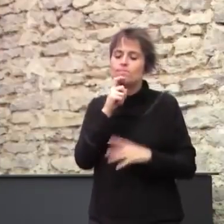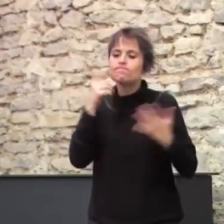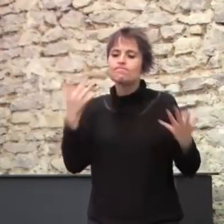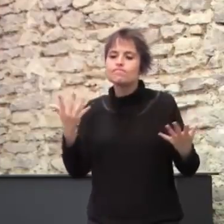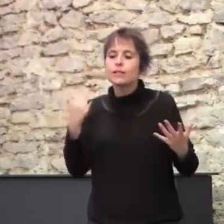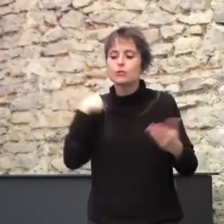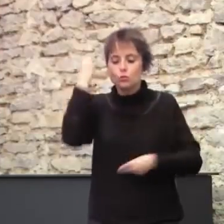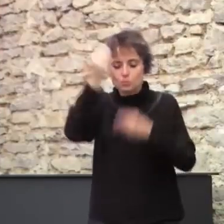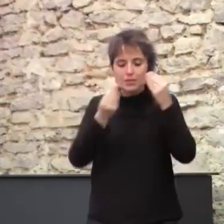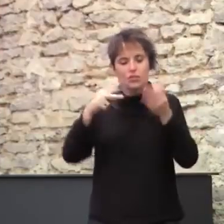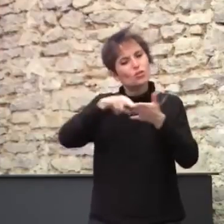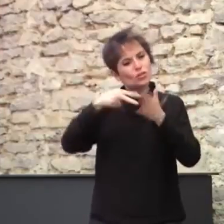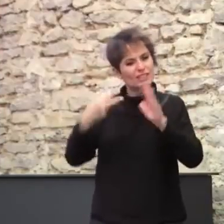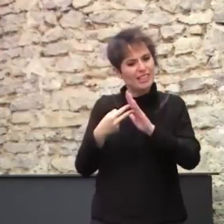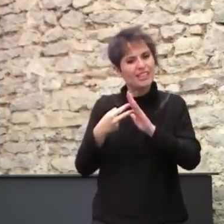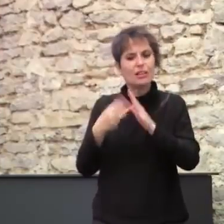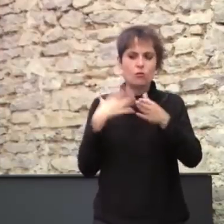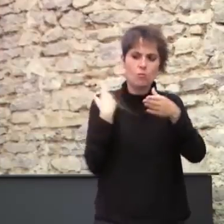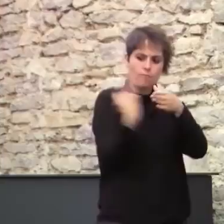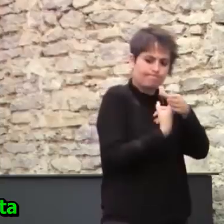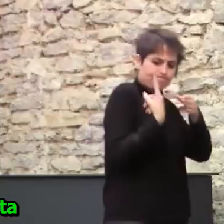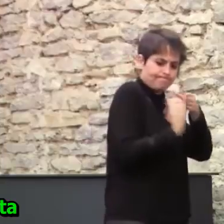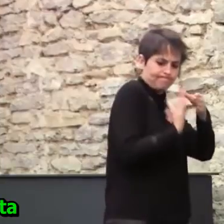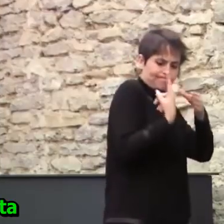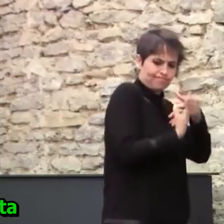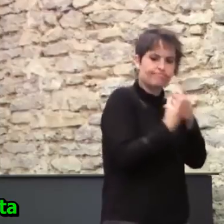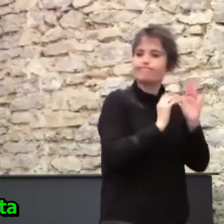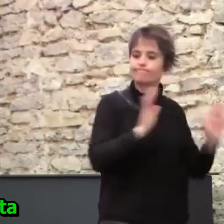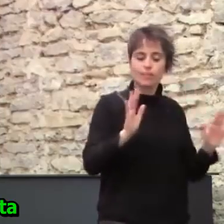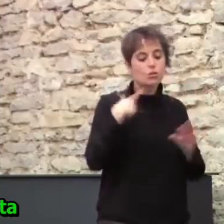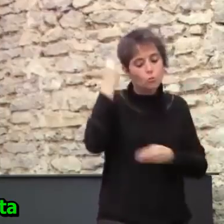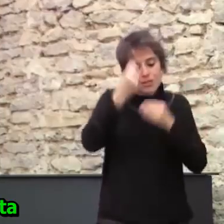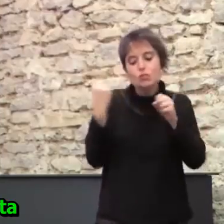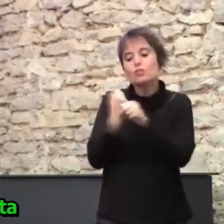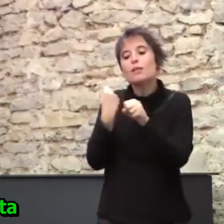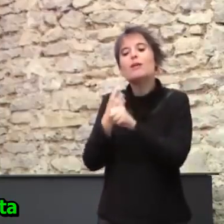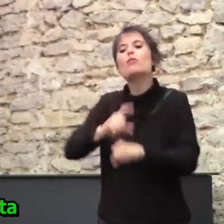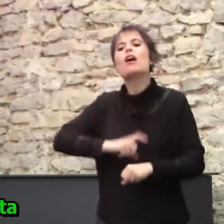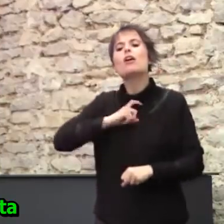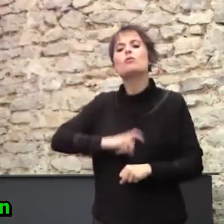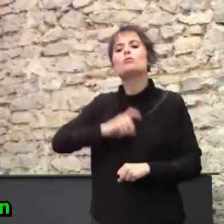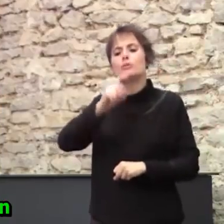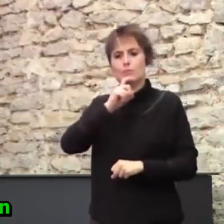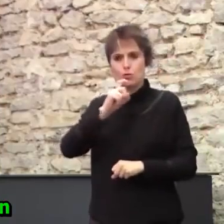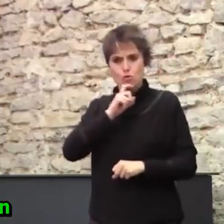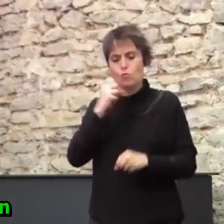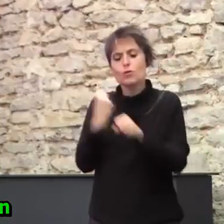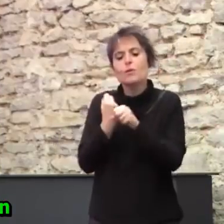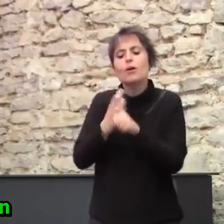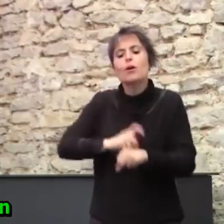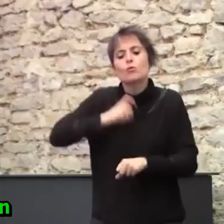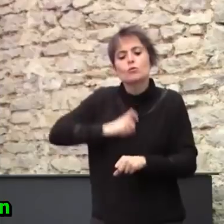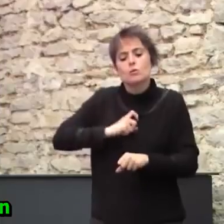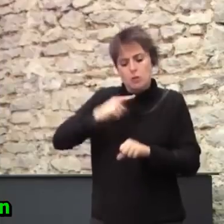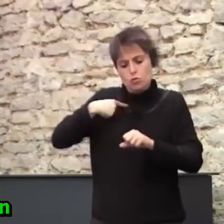pero yo creo que es una técnica como que aísla mucho, ¿no? Yo creo que hay que trabajar la autoestima desde el punto de vista de cómo puedo hacer